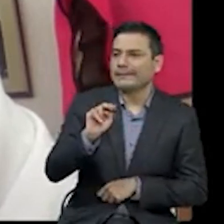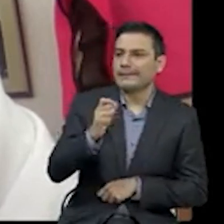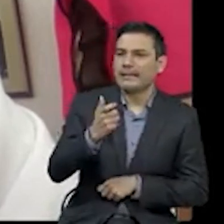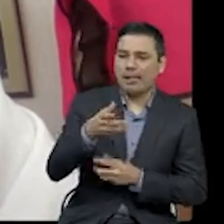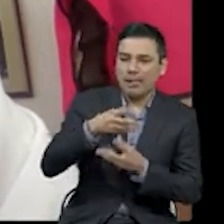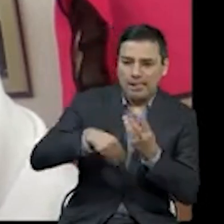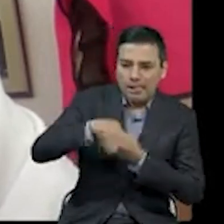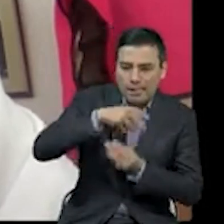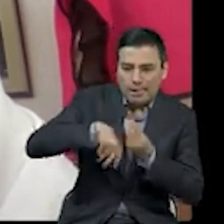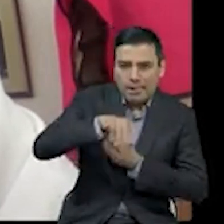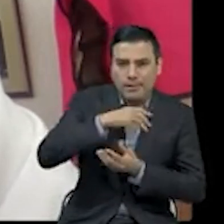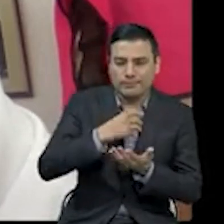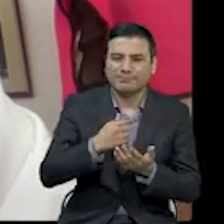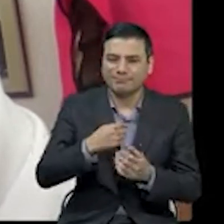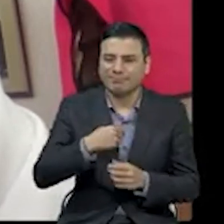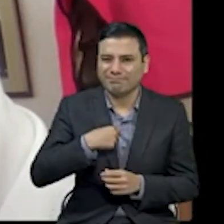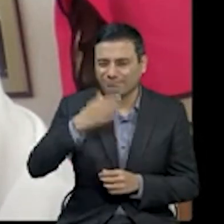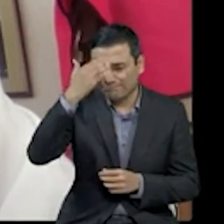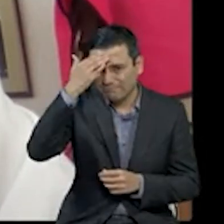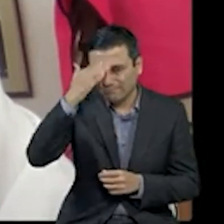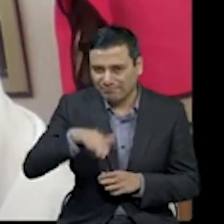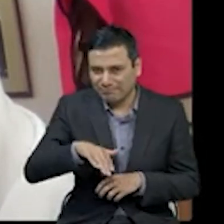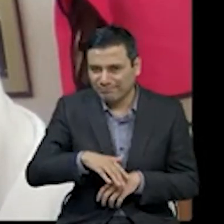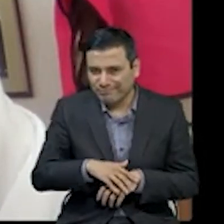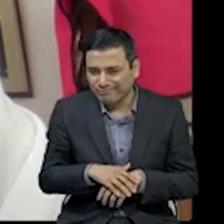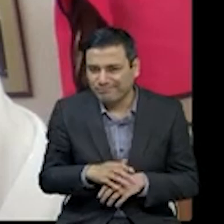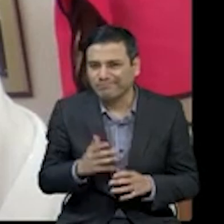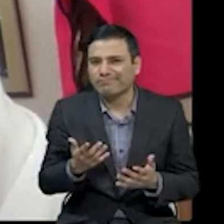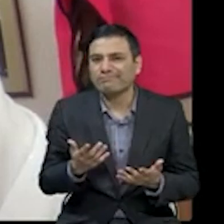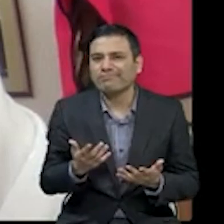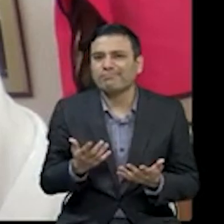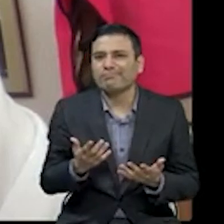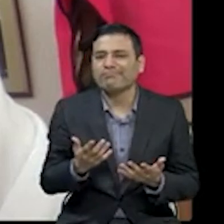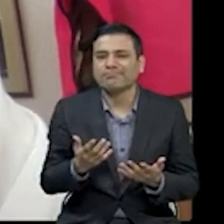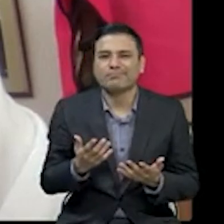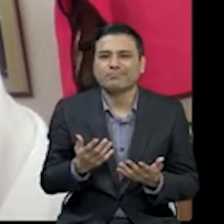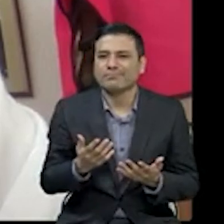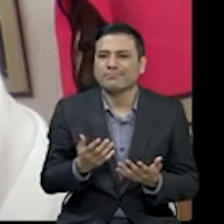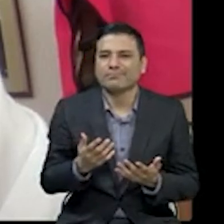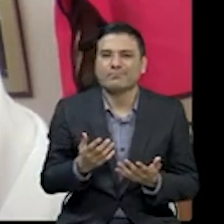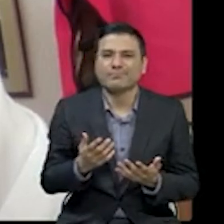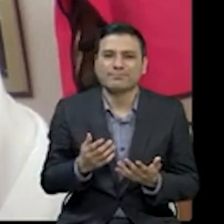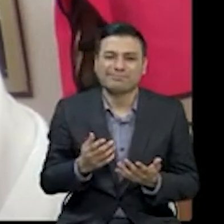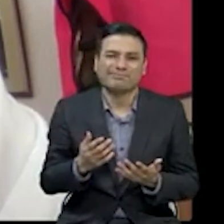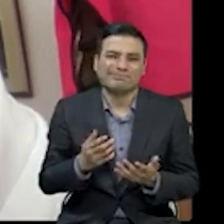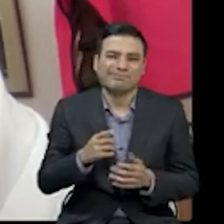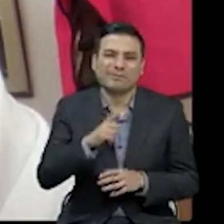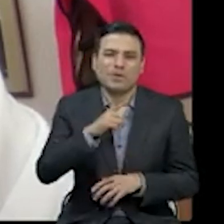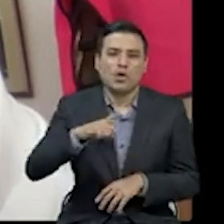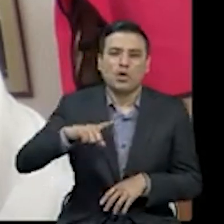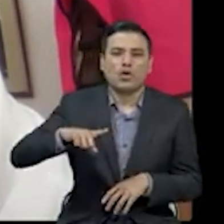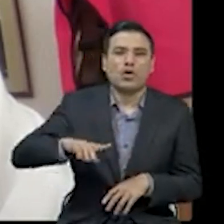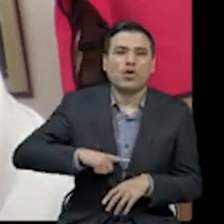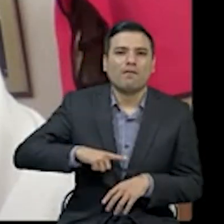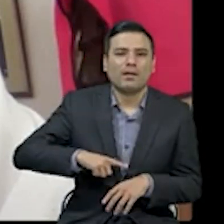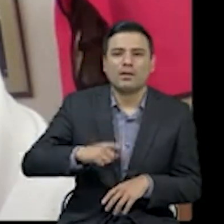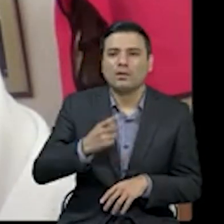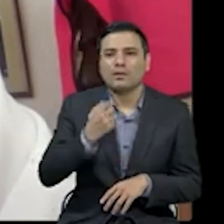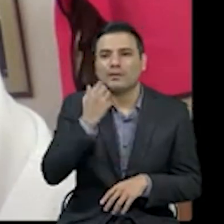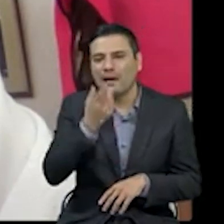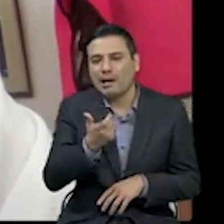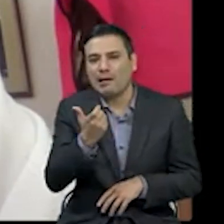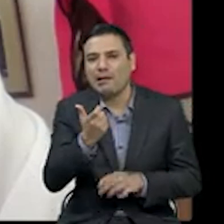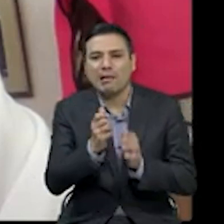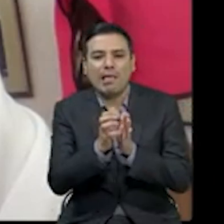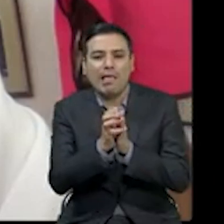asedio presupuestal y los recortes presupuestales, parte de esta cultura de austericidio. Acá están las consecuencias.